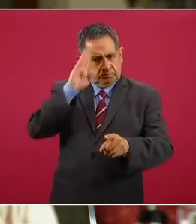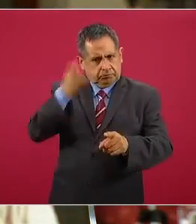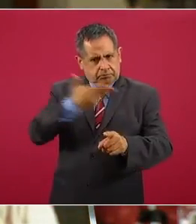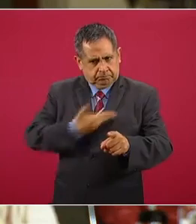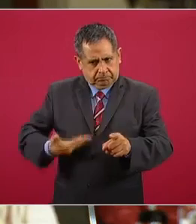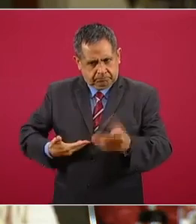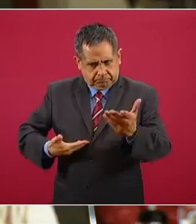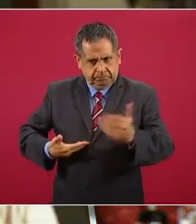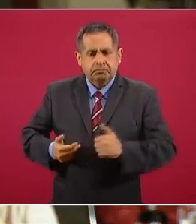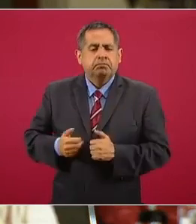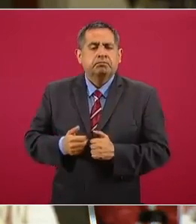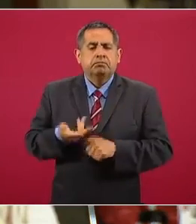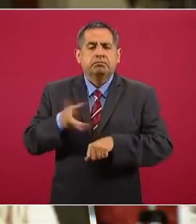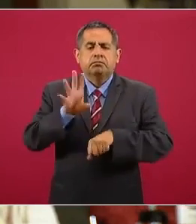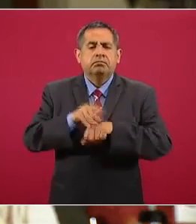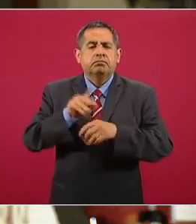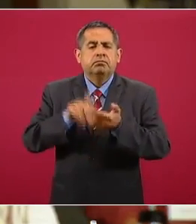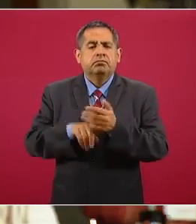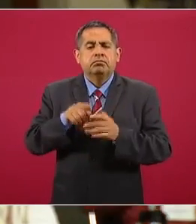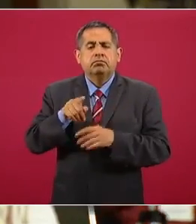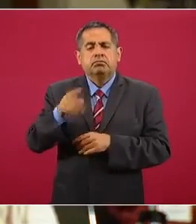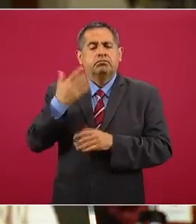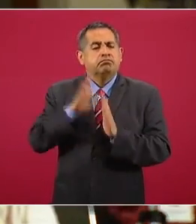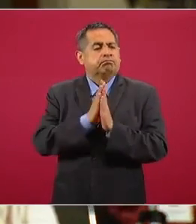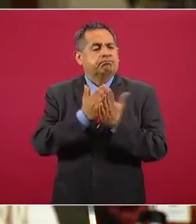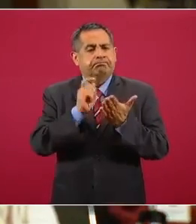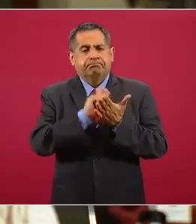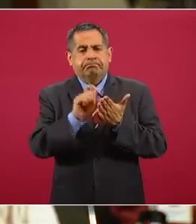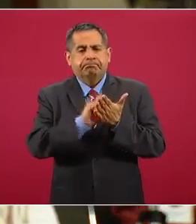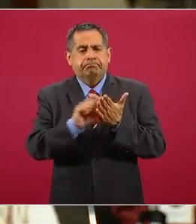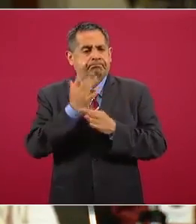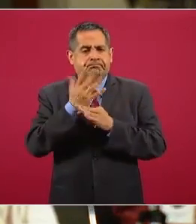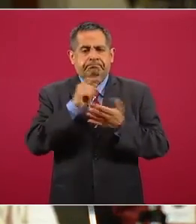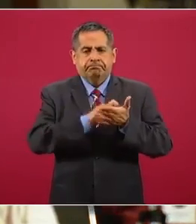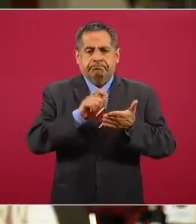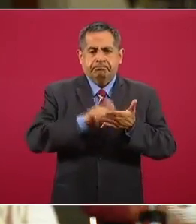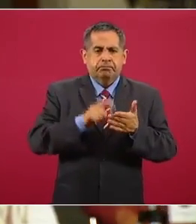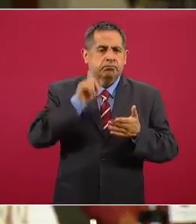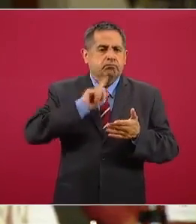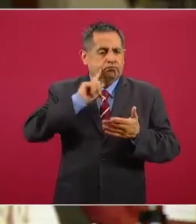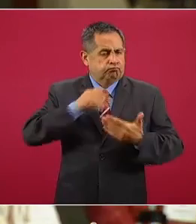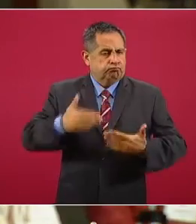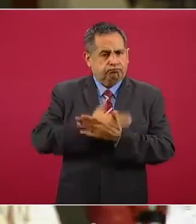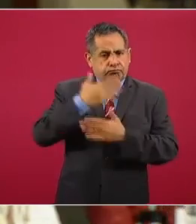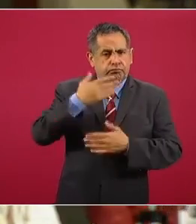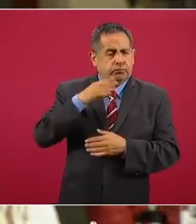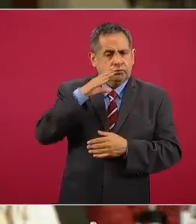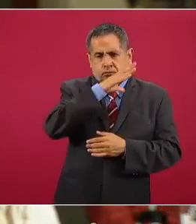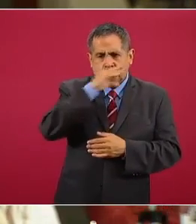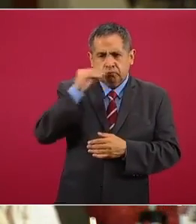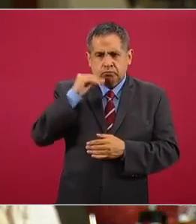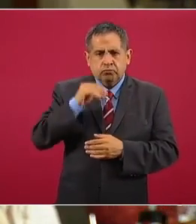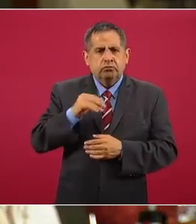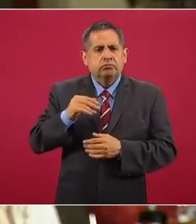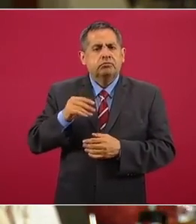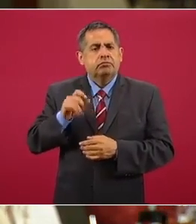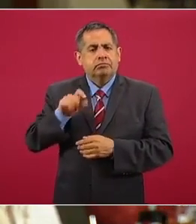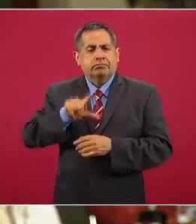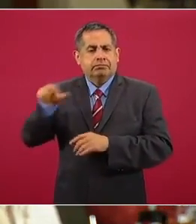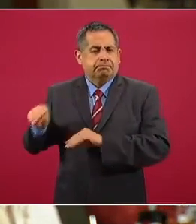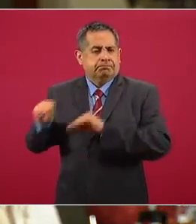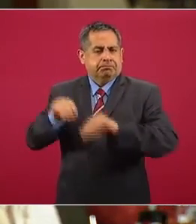hacer referencia a una obra escrita de una escritora cubana y paisana suya por